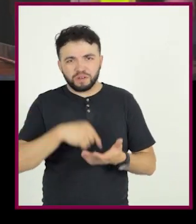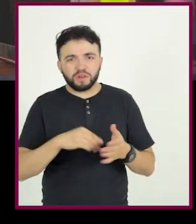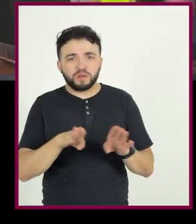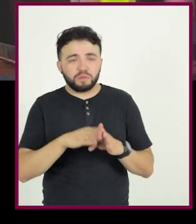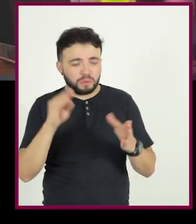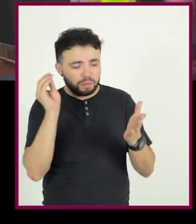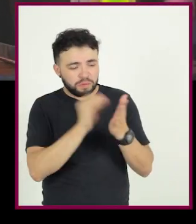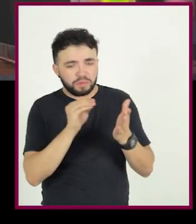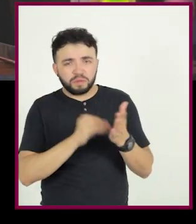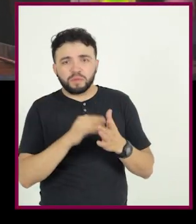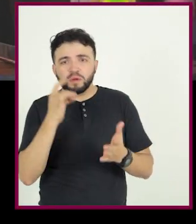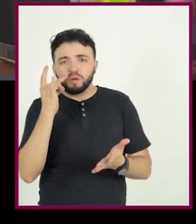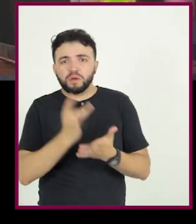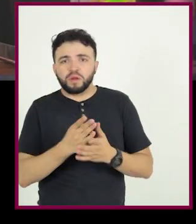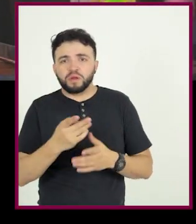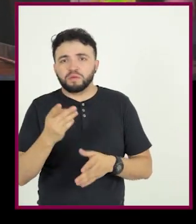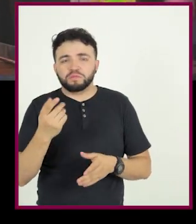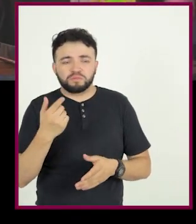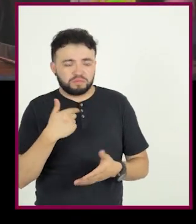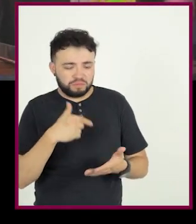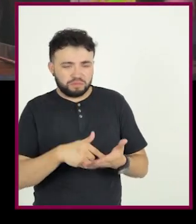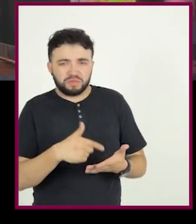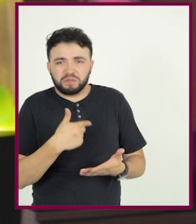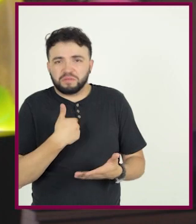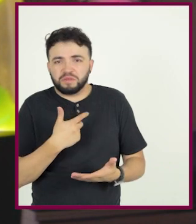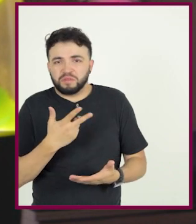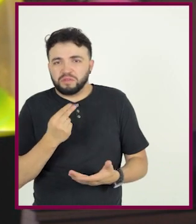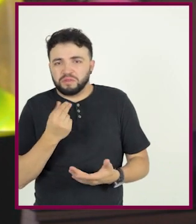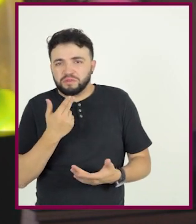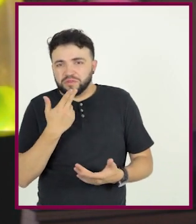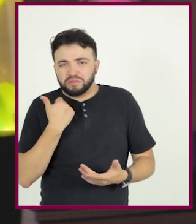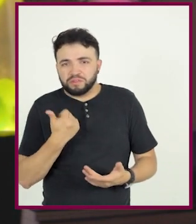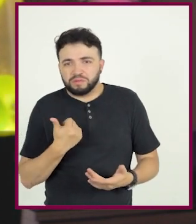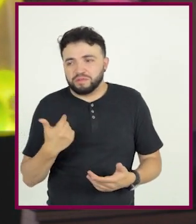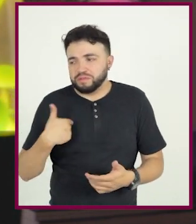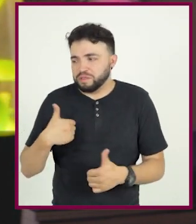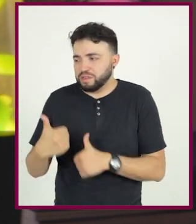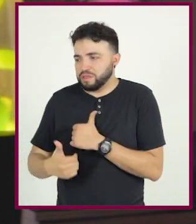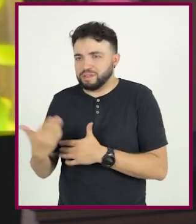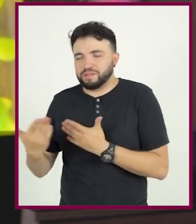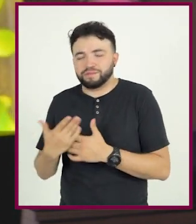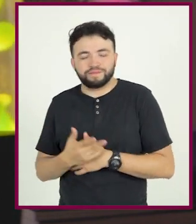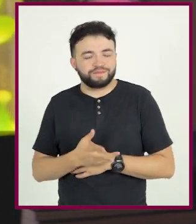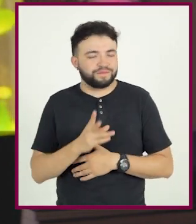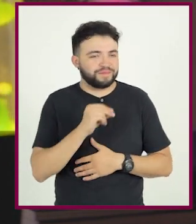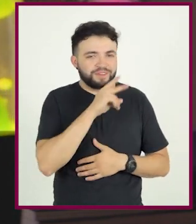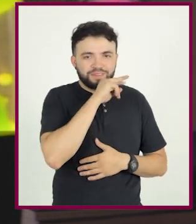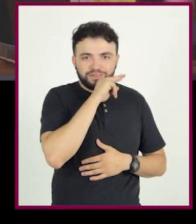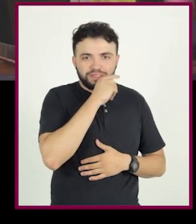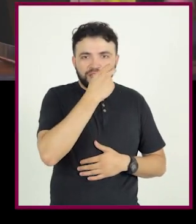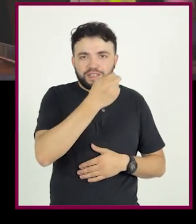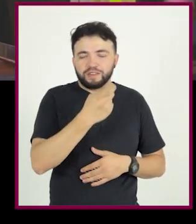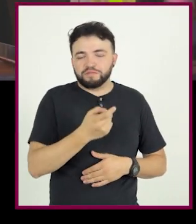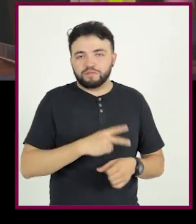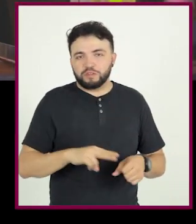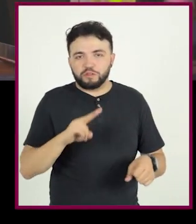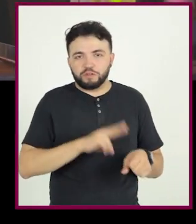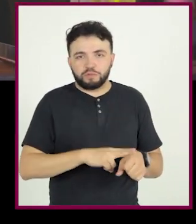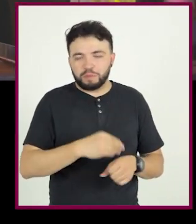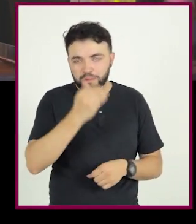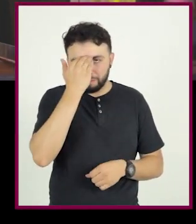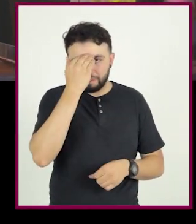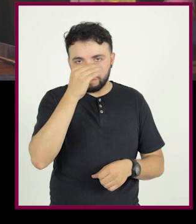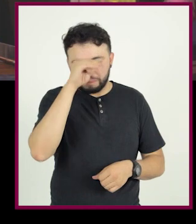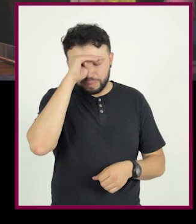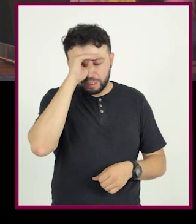solo implicaba datos y hechos que no tenían que ver conmigo, ni con la carrera que pienso estudiar. No te preocupes, Itla. Es común pensar